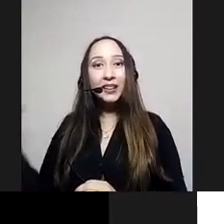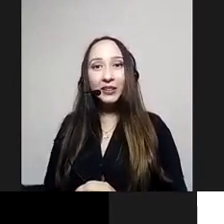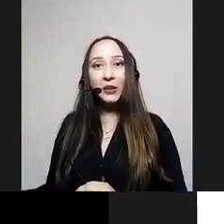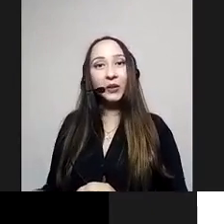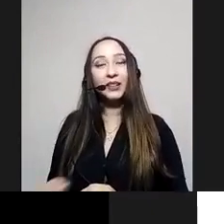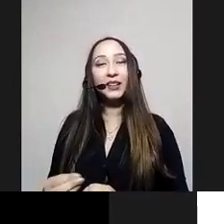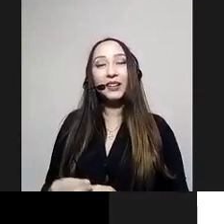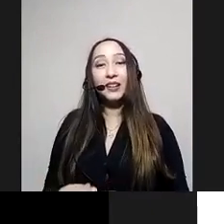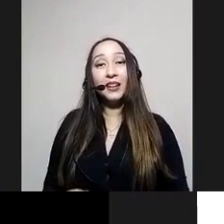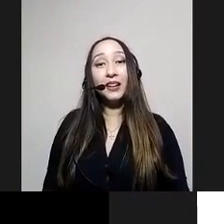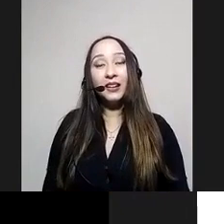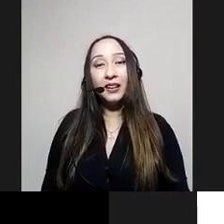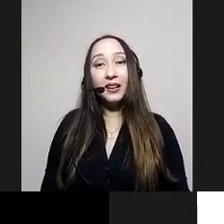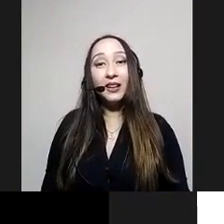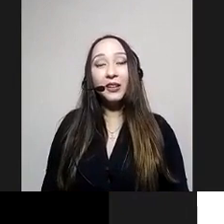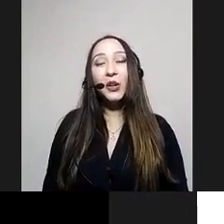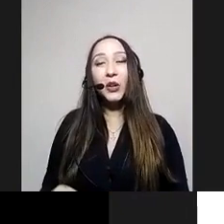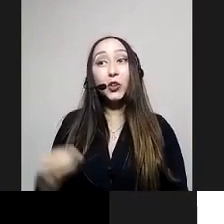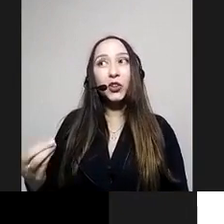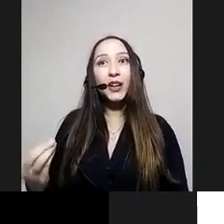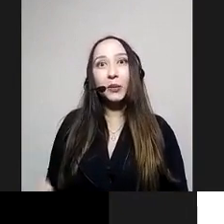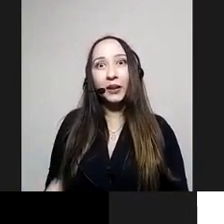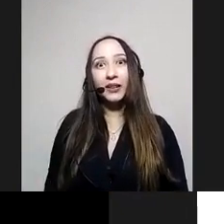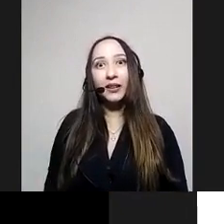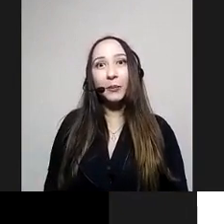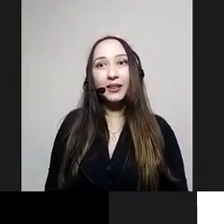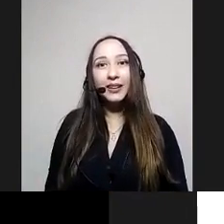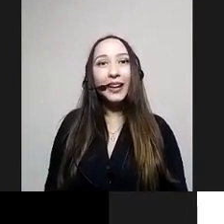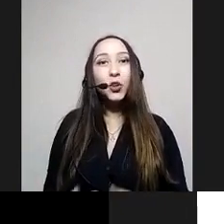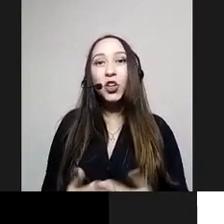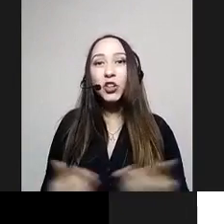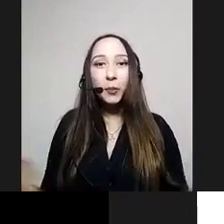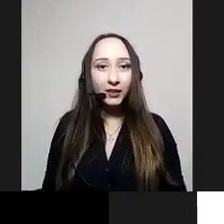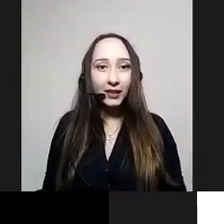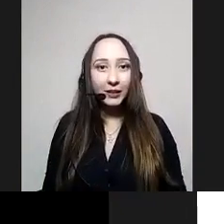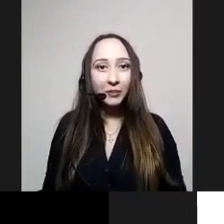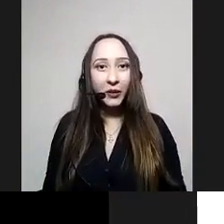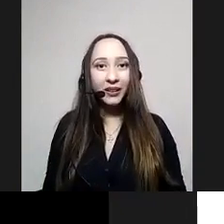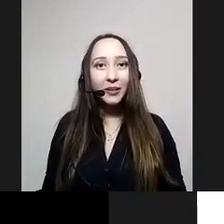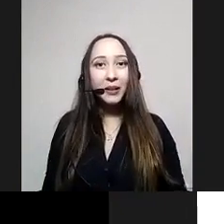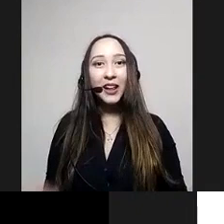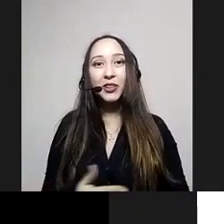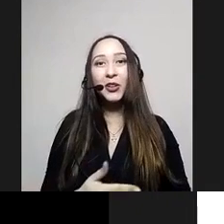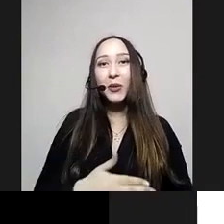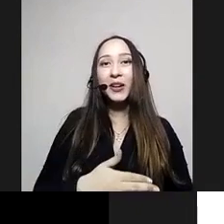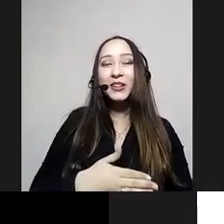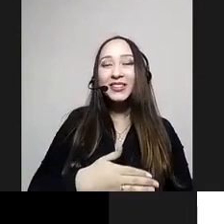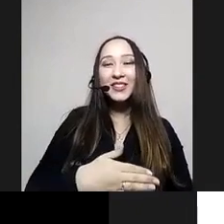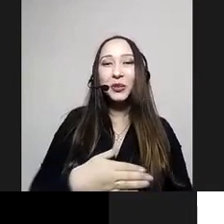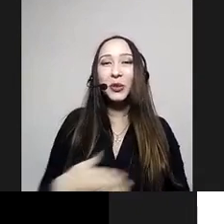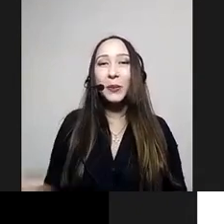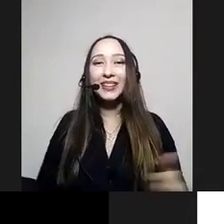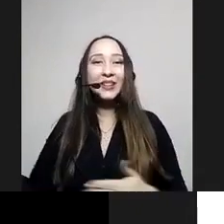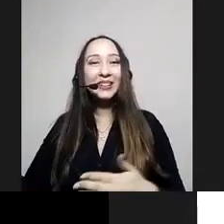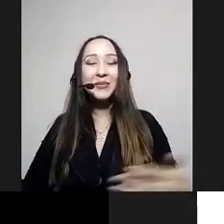las distracciones. Sí. Y eso es lo que no nos deja vivir. El presente, que es el único tiempo que existe, porque el pasado Exacto. son recuerdos, el